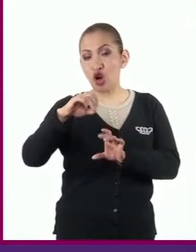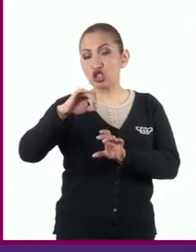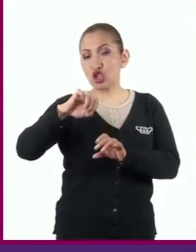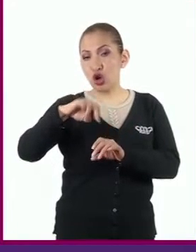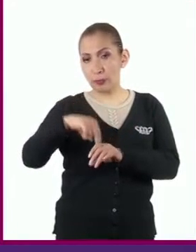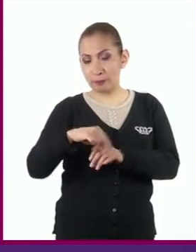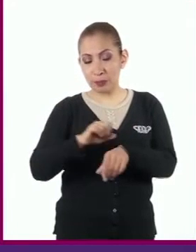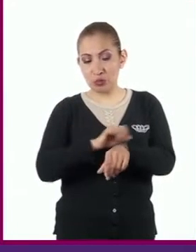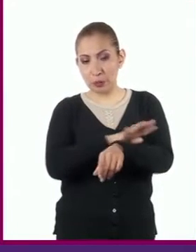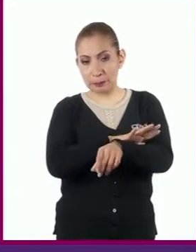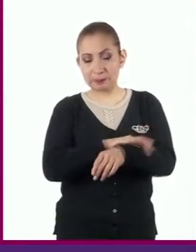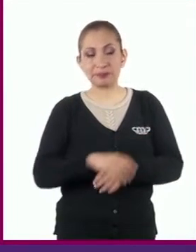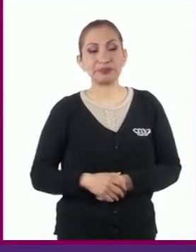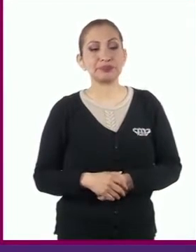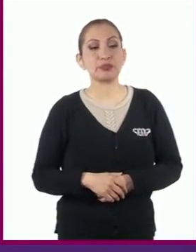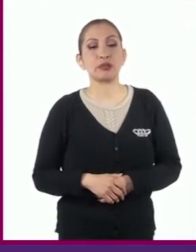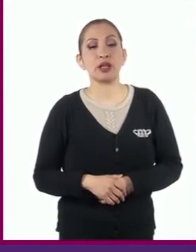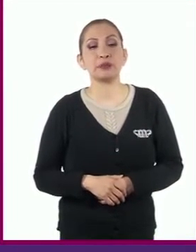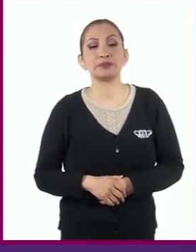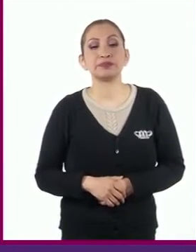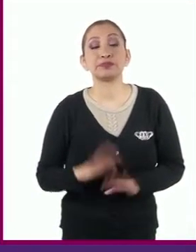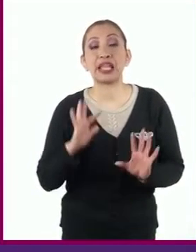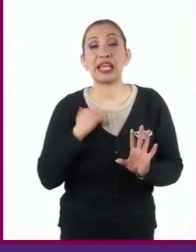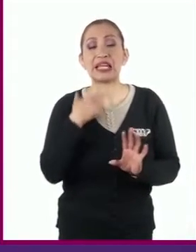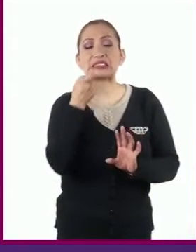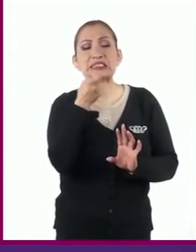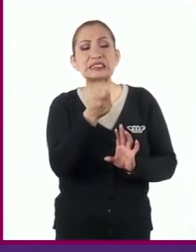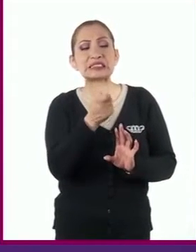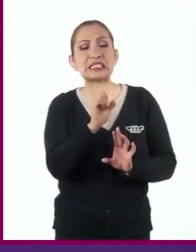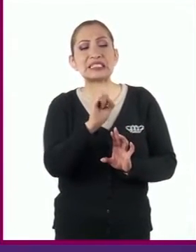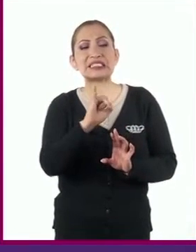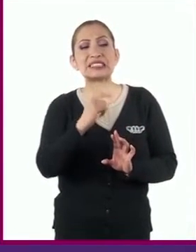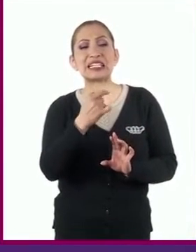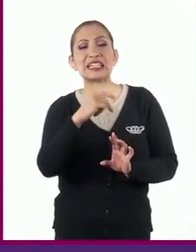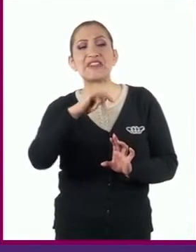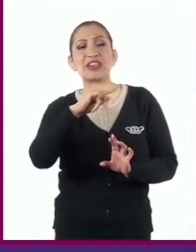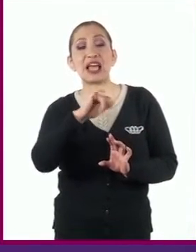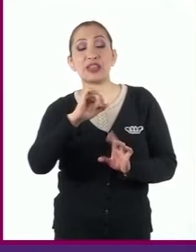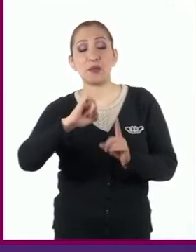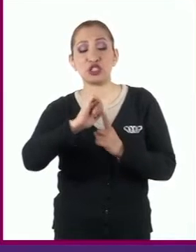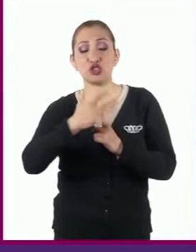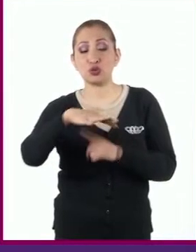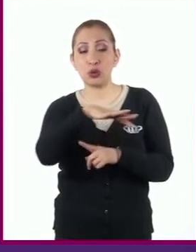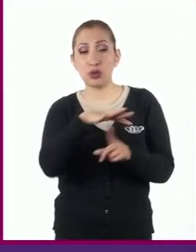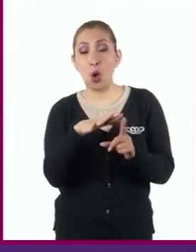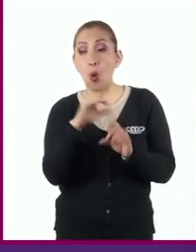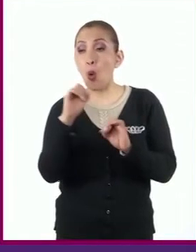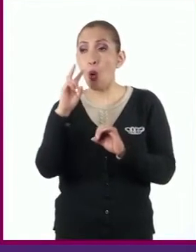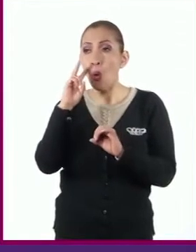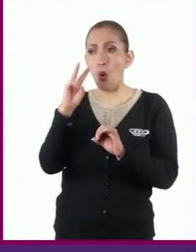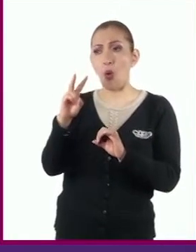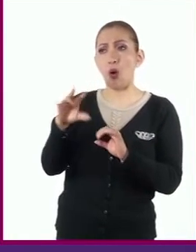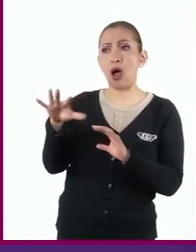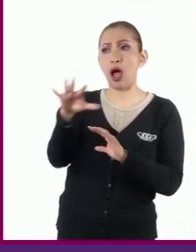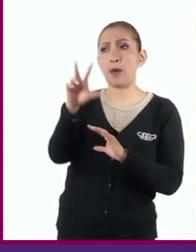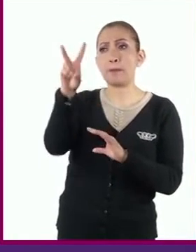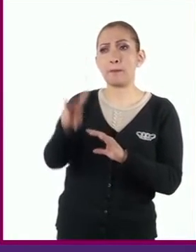nuestro crucigrama. Manera emocional y significativa ante una situación o ante una